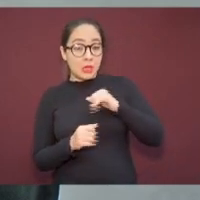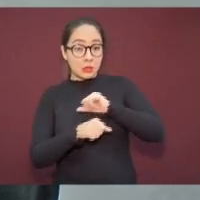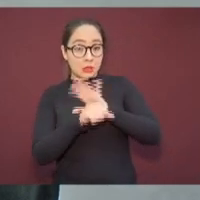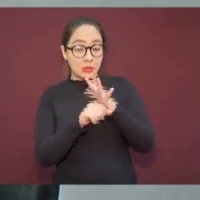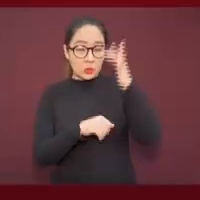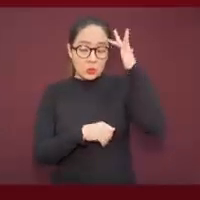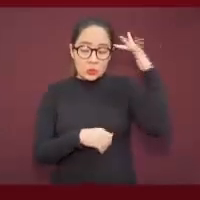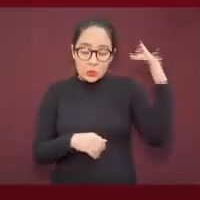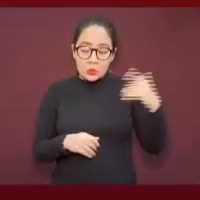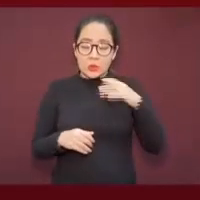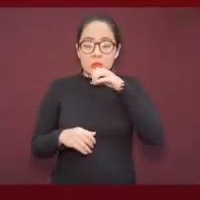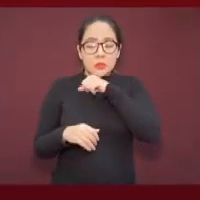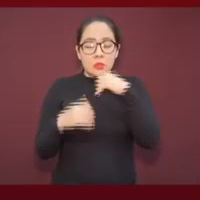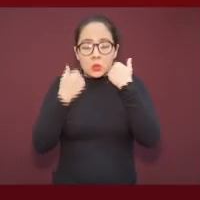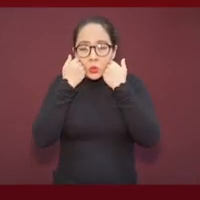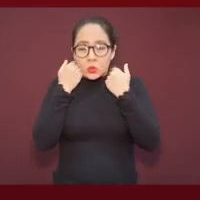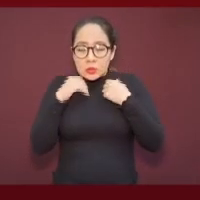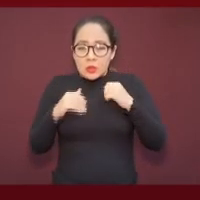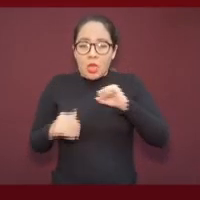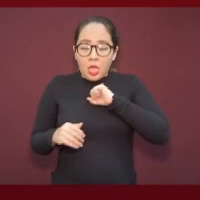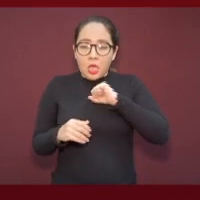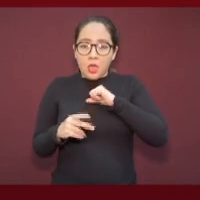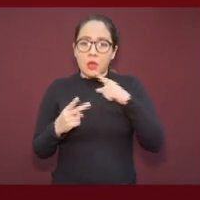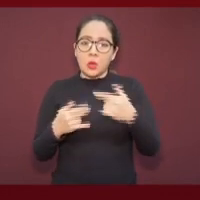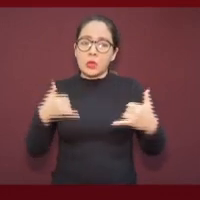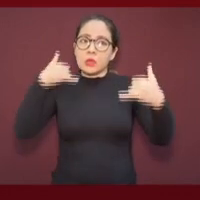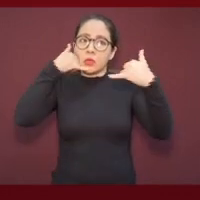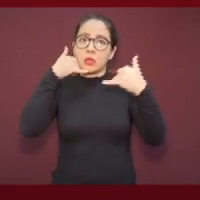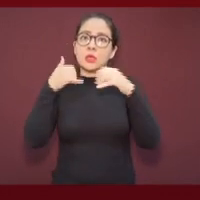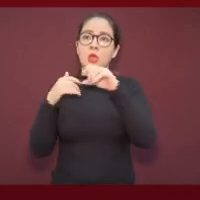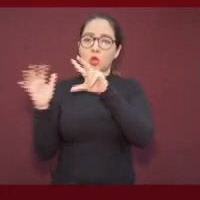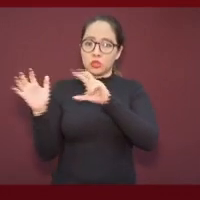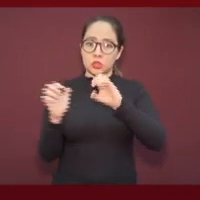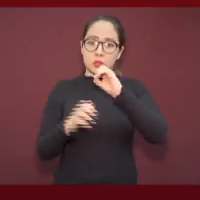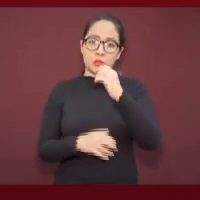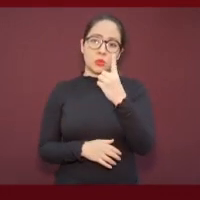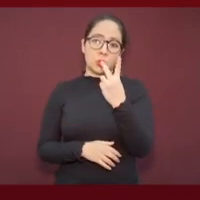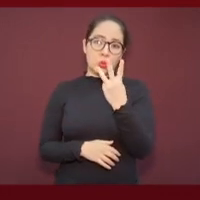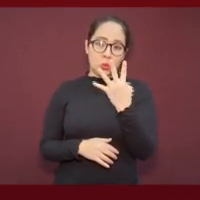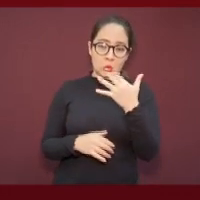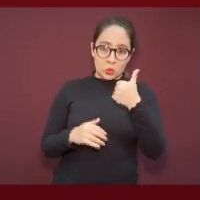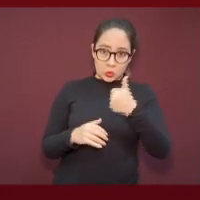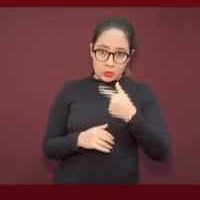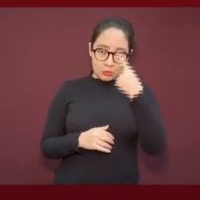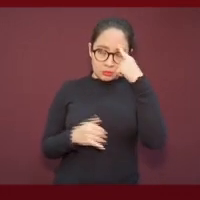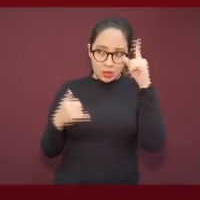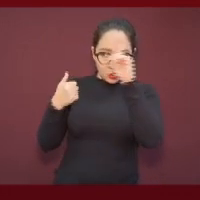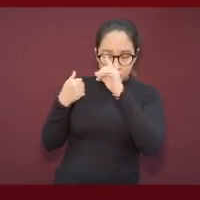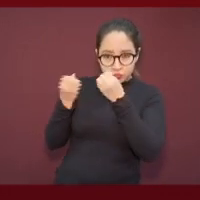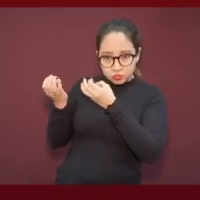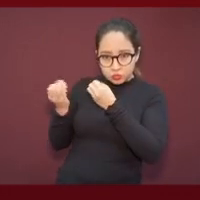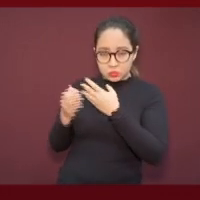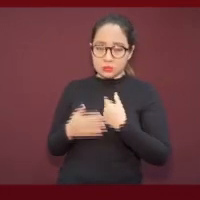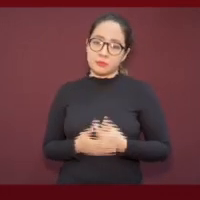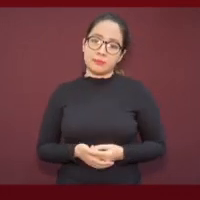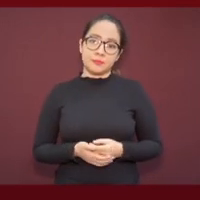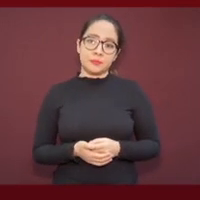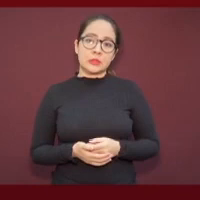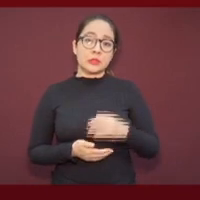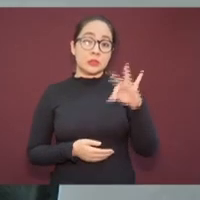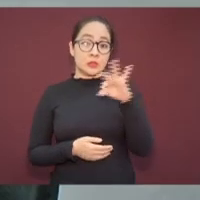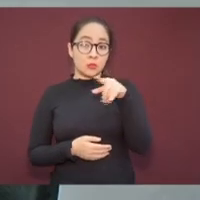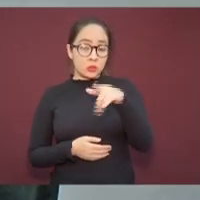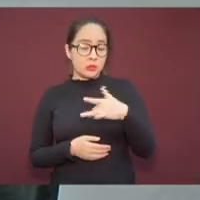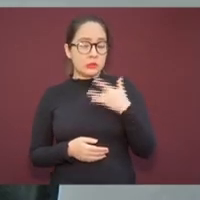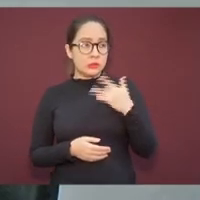-456 para recibir asesoría sobre qué debes de hacer. Si tienes síntomas graves como falta de aire, dificultad